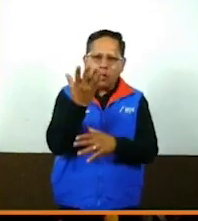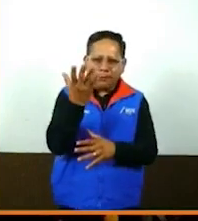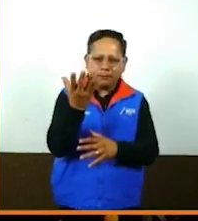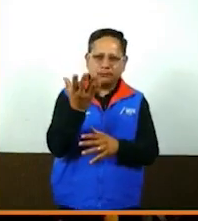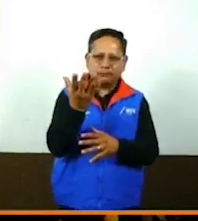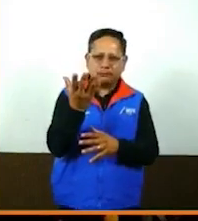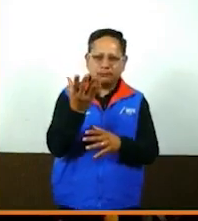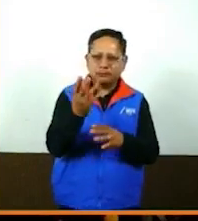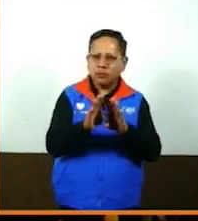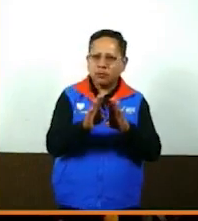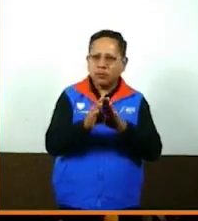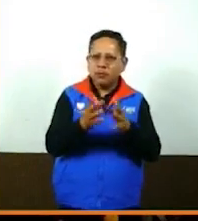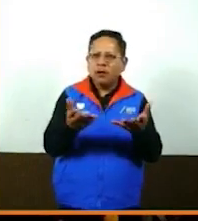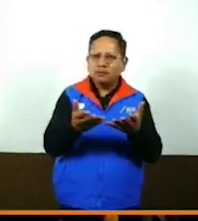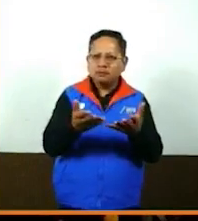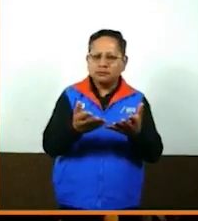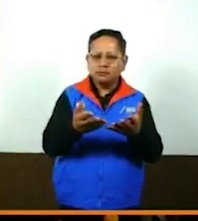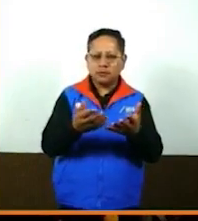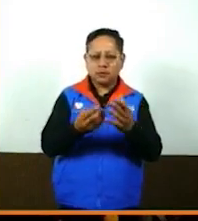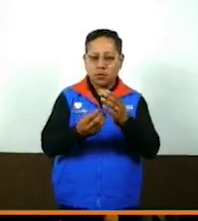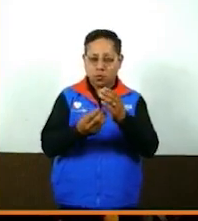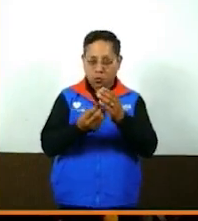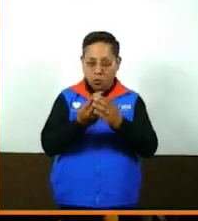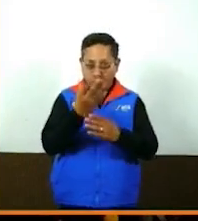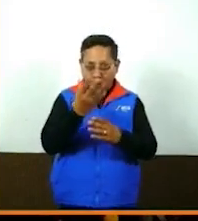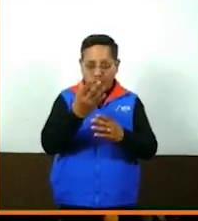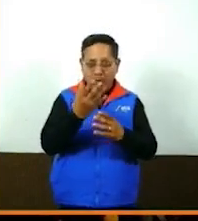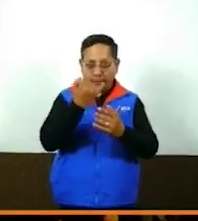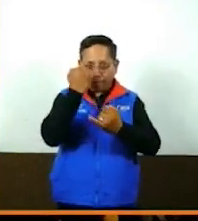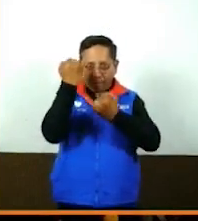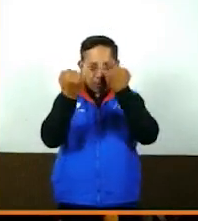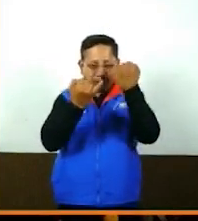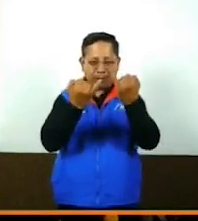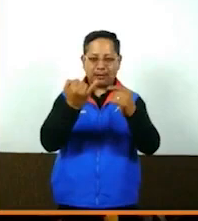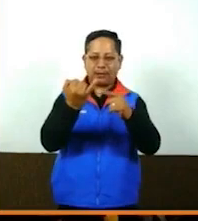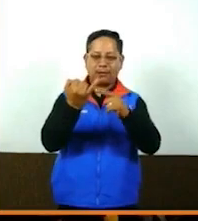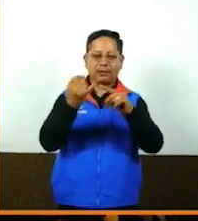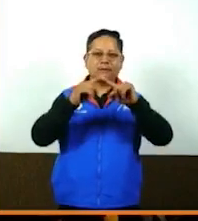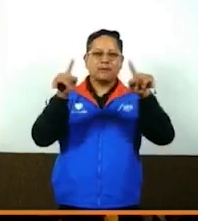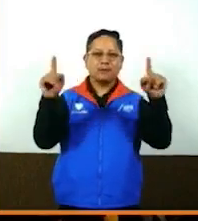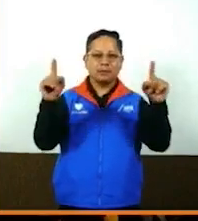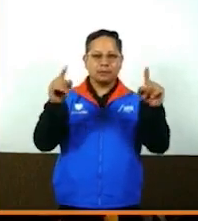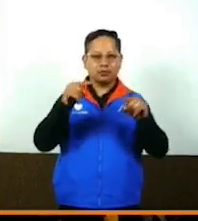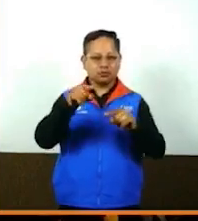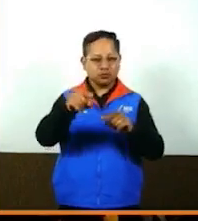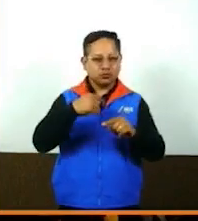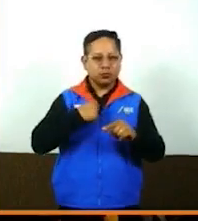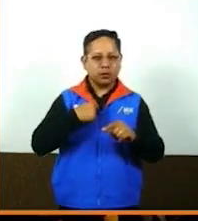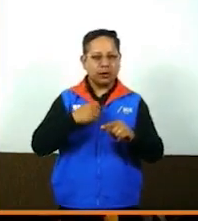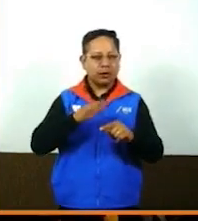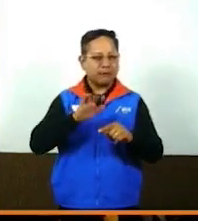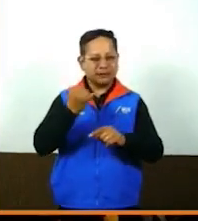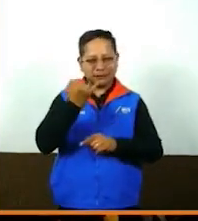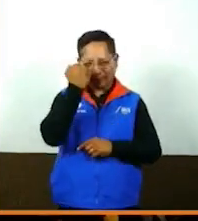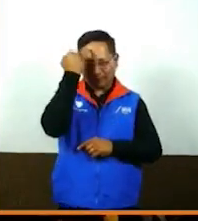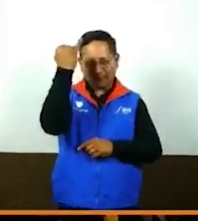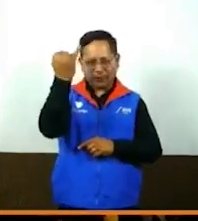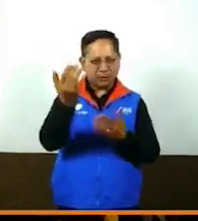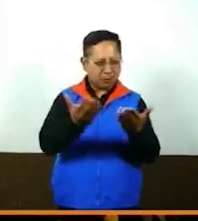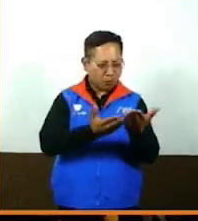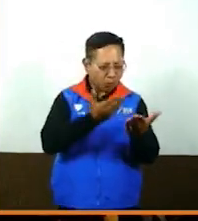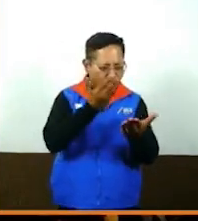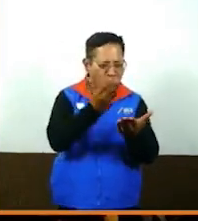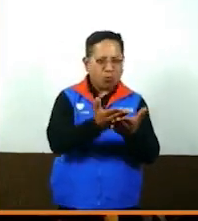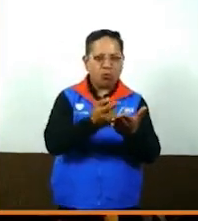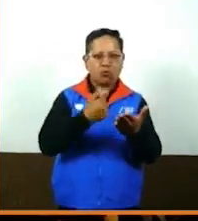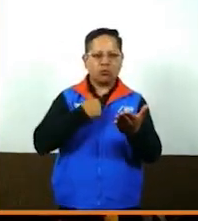La única manera de lograr innovación es teniendo ideas diferentes, es contraponer ideas donde